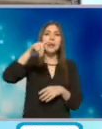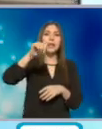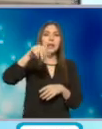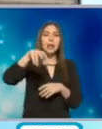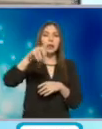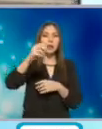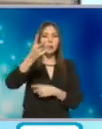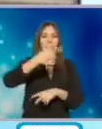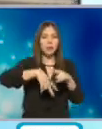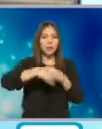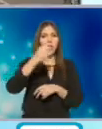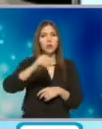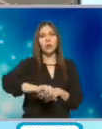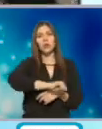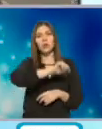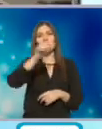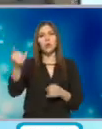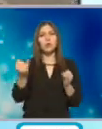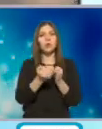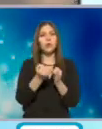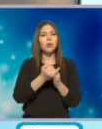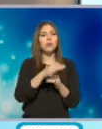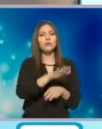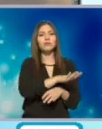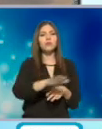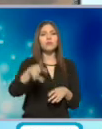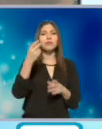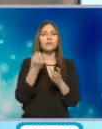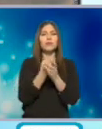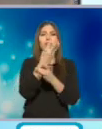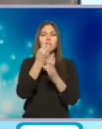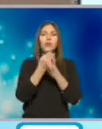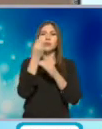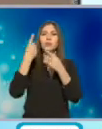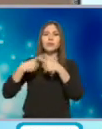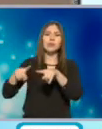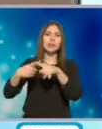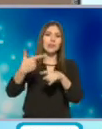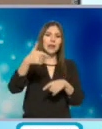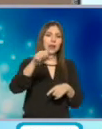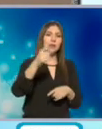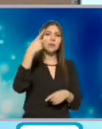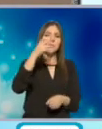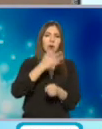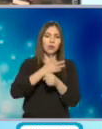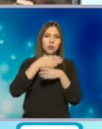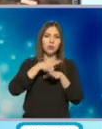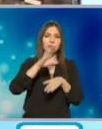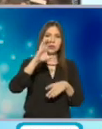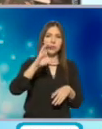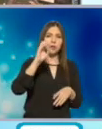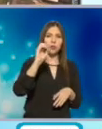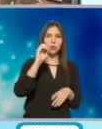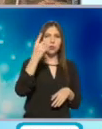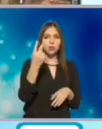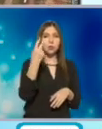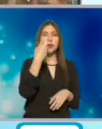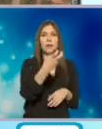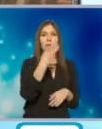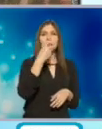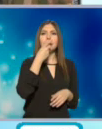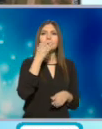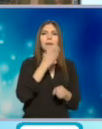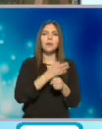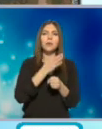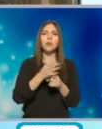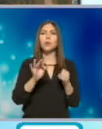en la aplicación de fertilizantes químicos al suelo. Y otros gases industriales. Pero vamos a hablar del CO2. Entonces, ¿qué pasa? Que en los últimos, vamos a decir,